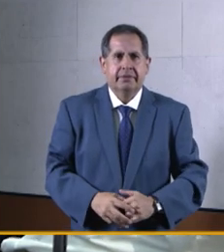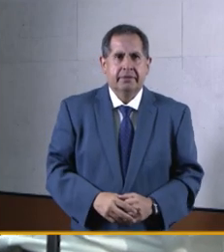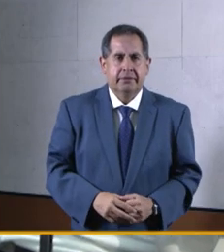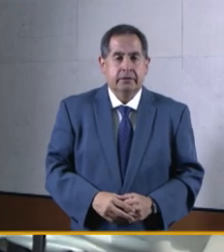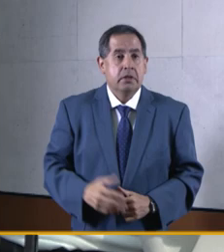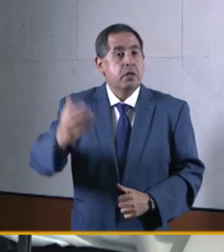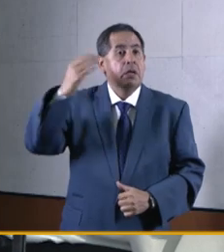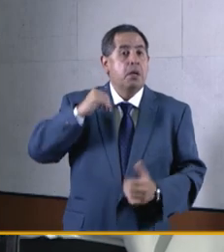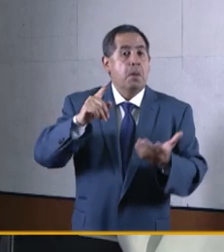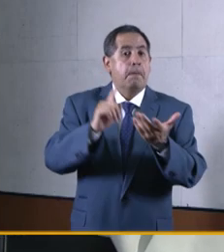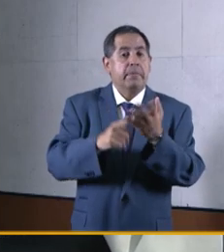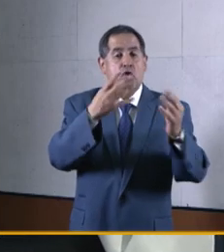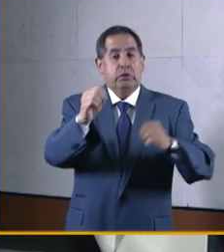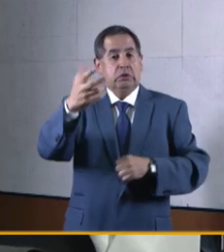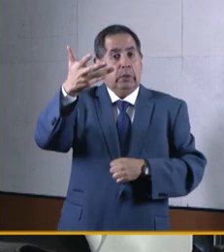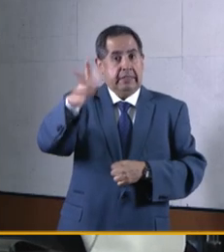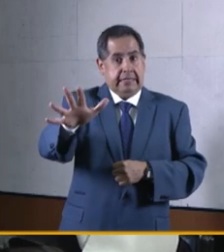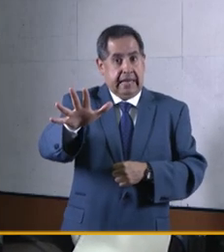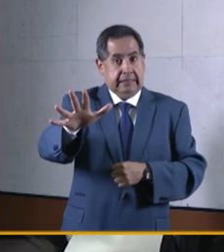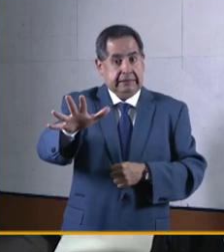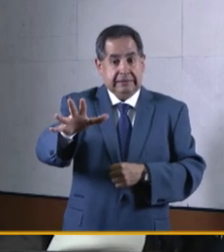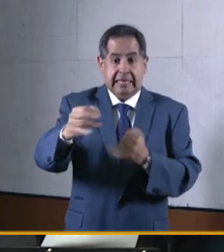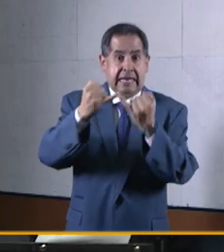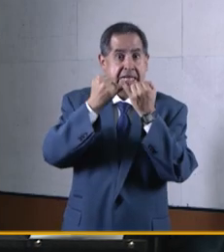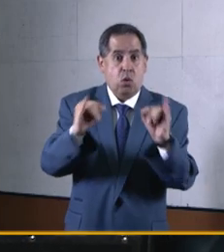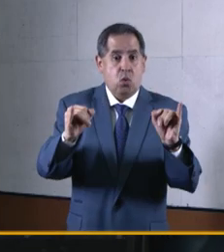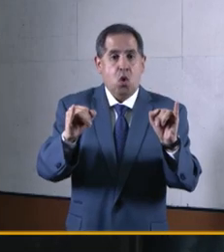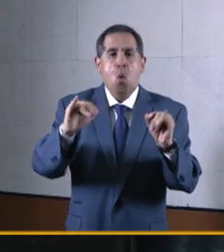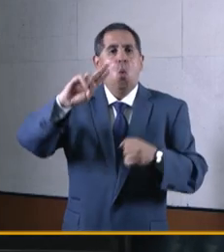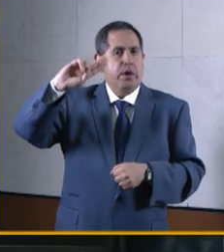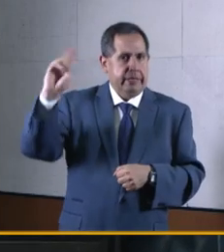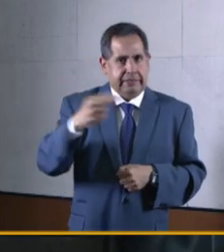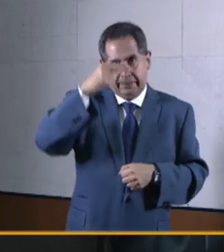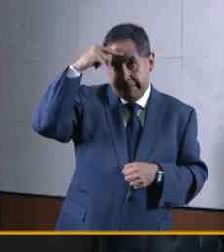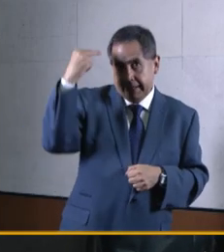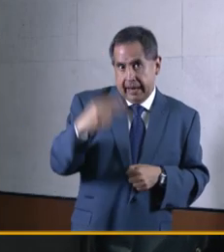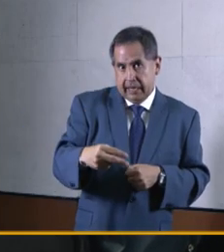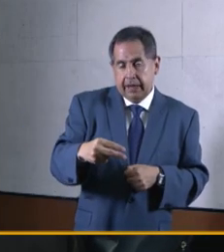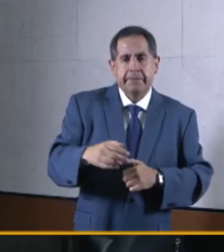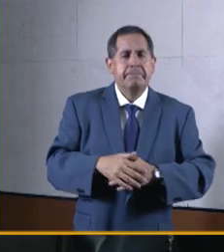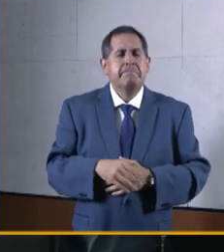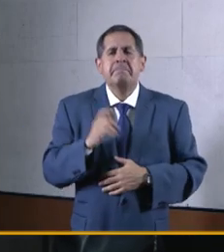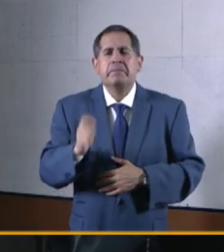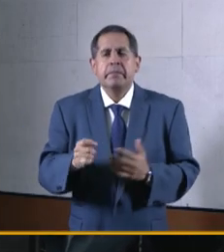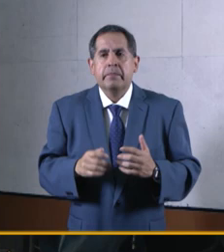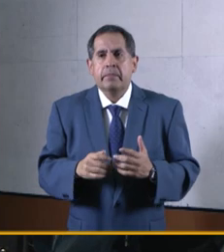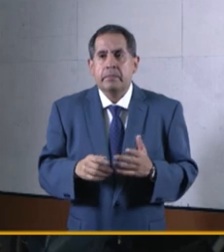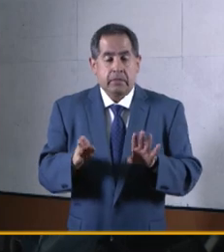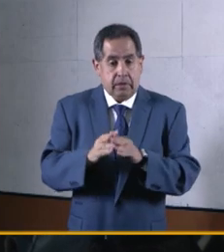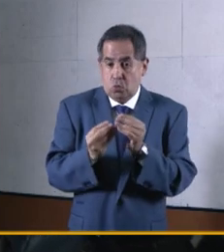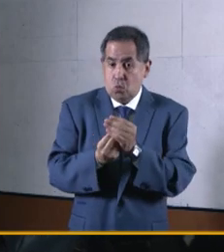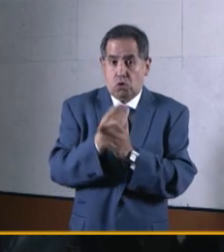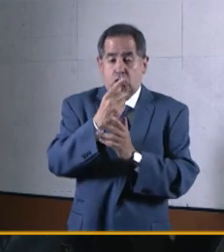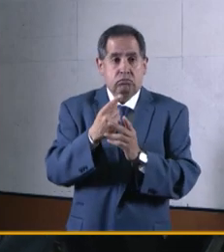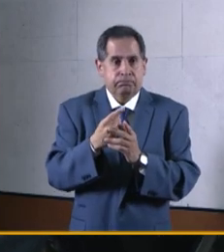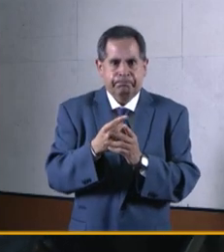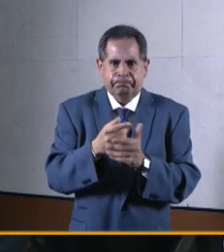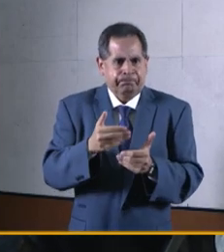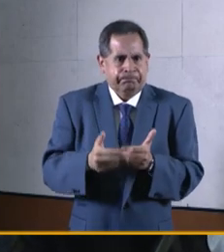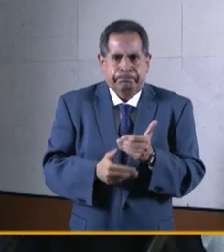en 1910 se inauguró la nueva universidad mexicana apareció con vida y luz